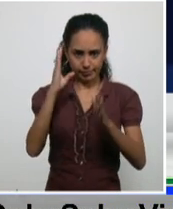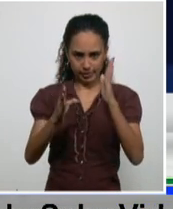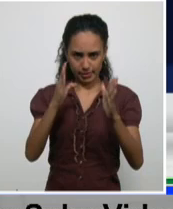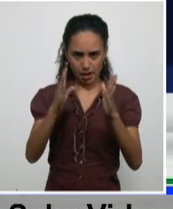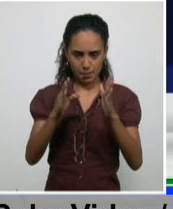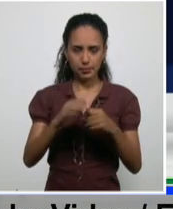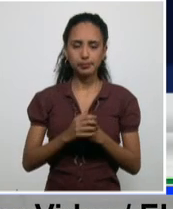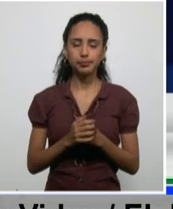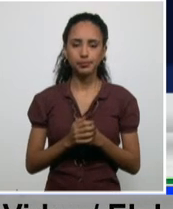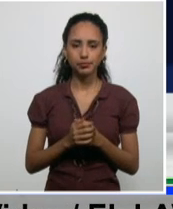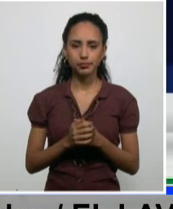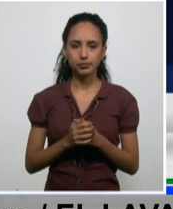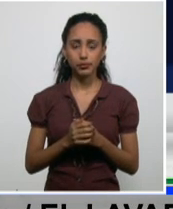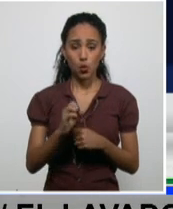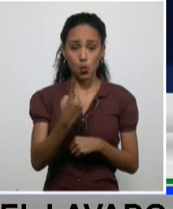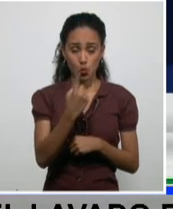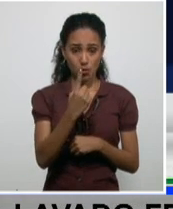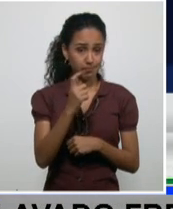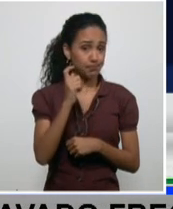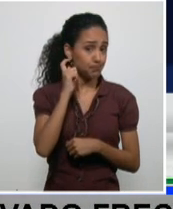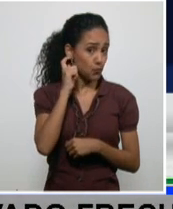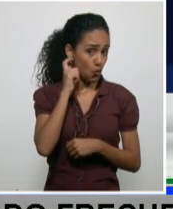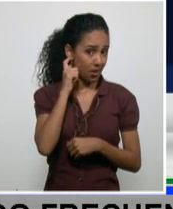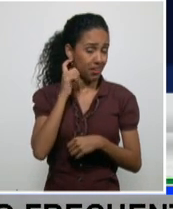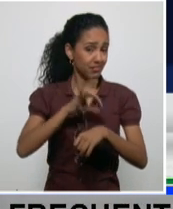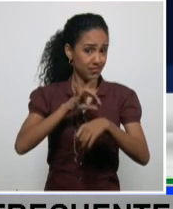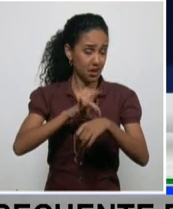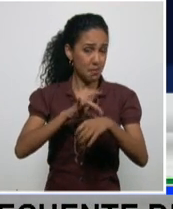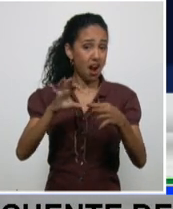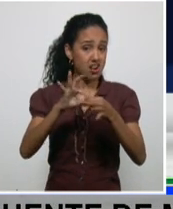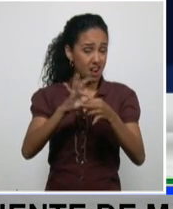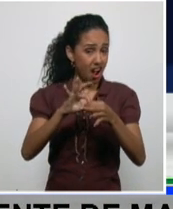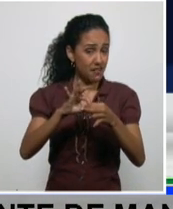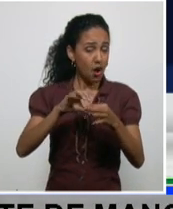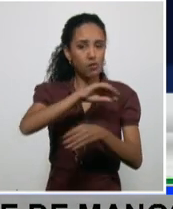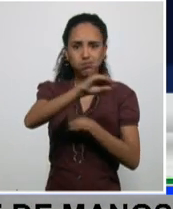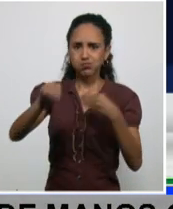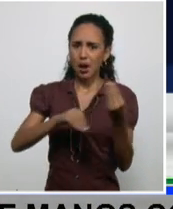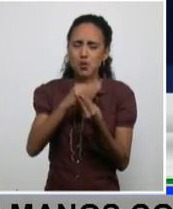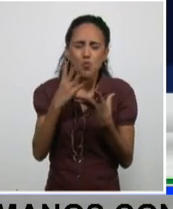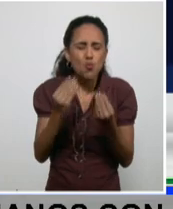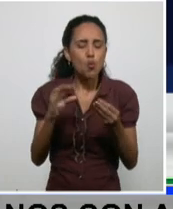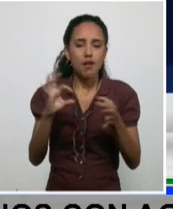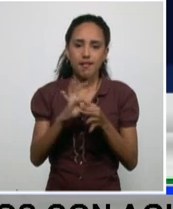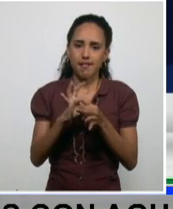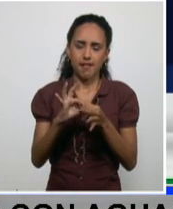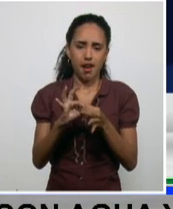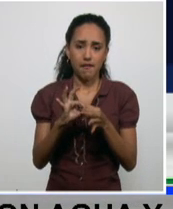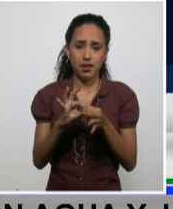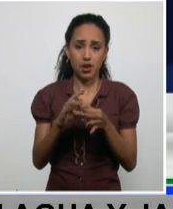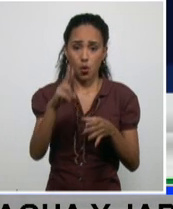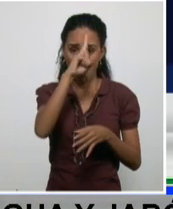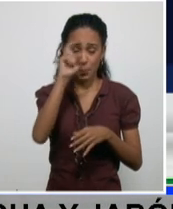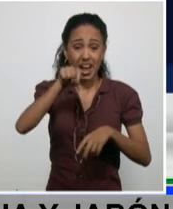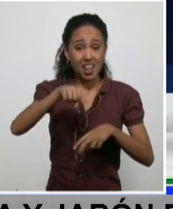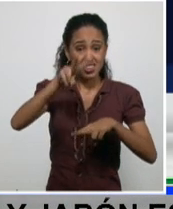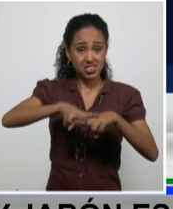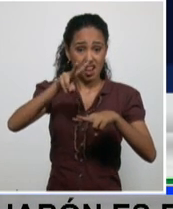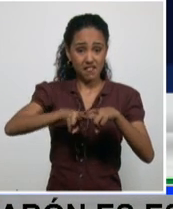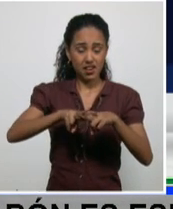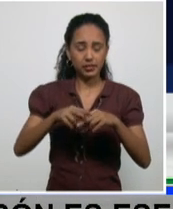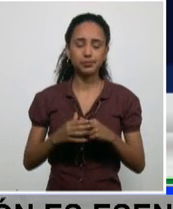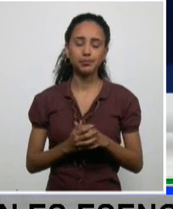se pone crítica una paciente que estaba grave, una paciente que está en el Hospital Salvador Allende en La Habana,